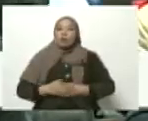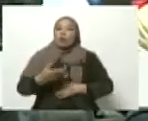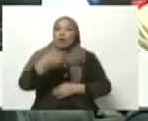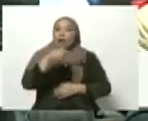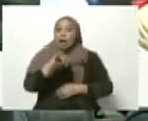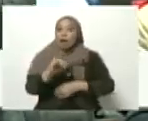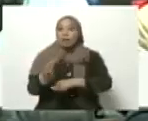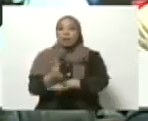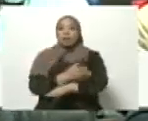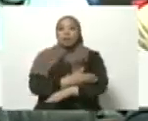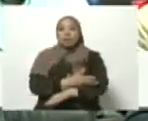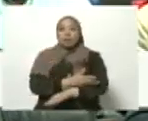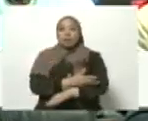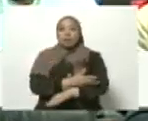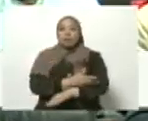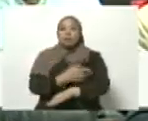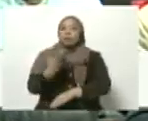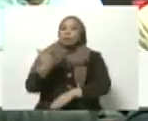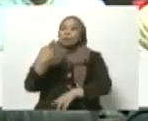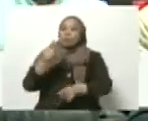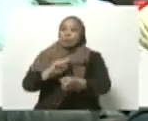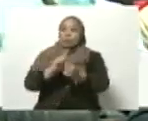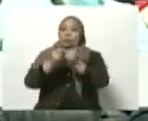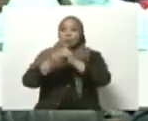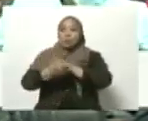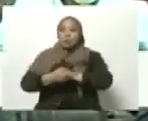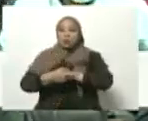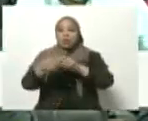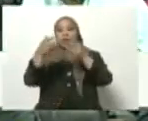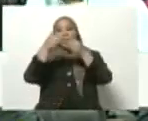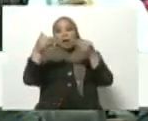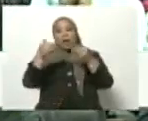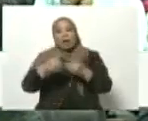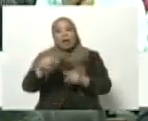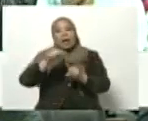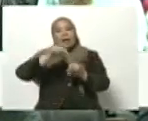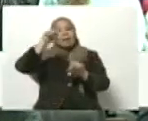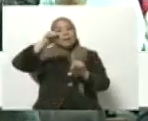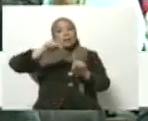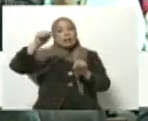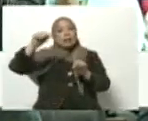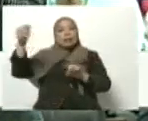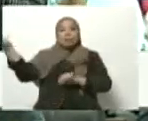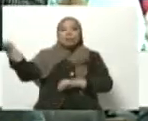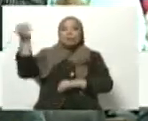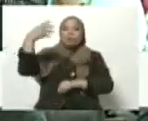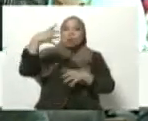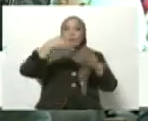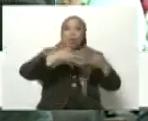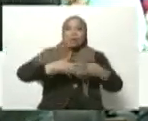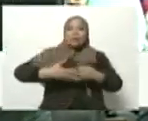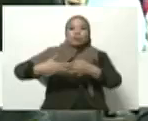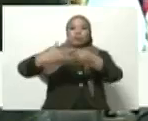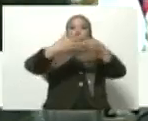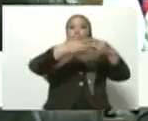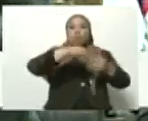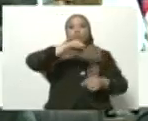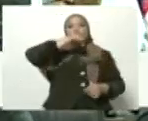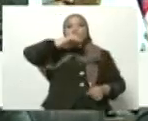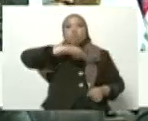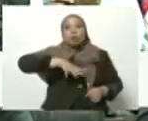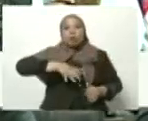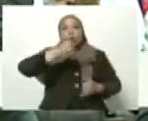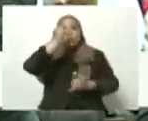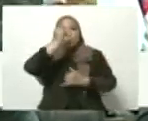tenemos que no podemos convertirnos en una estadística más. La historia de Estados Unidos en el mundo en los últimos años, el